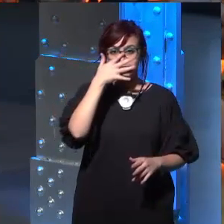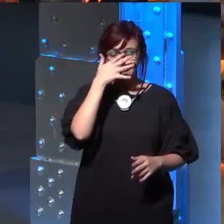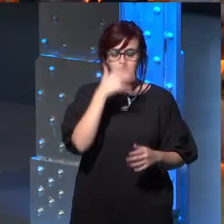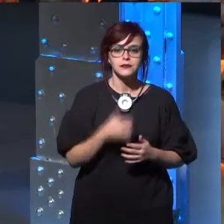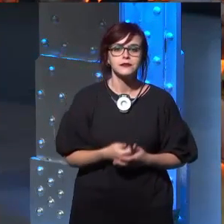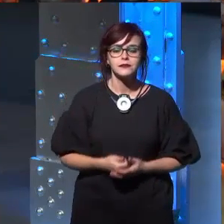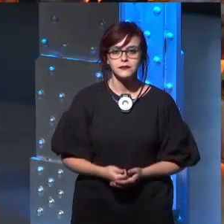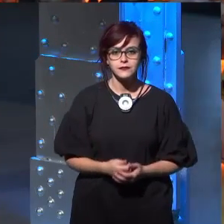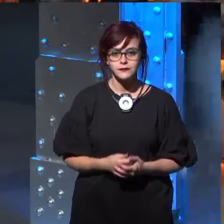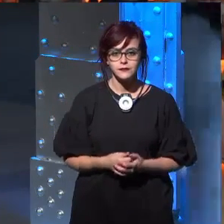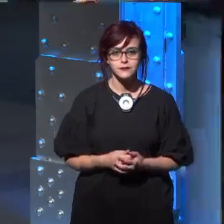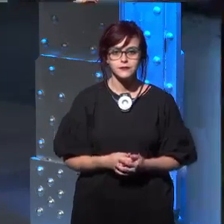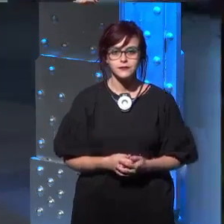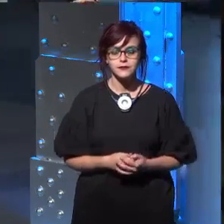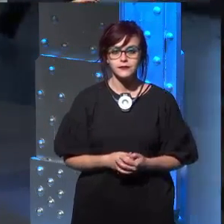ellos.